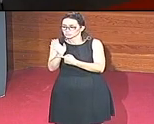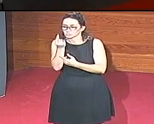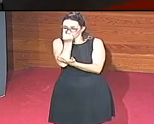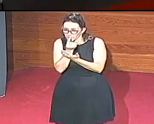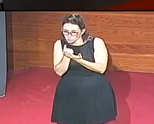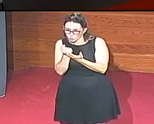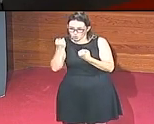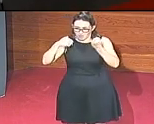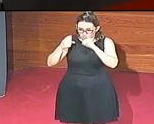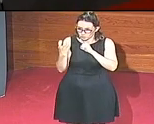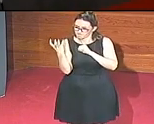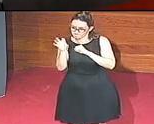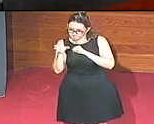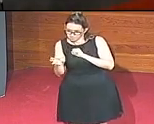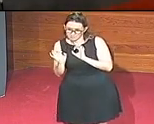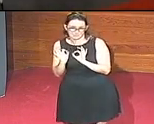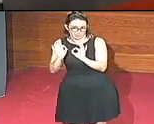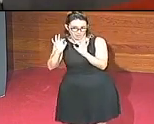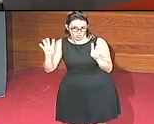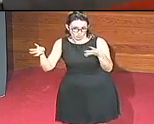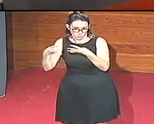el especial web